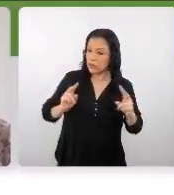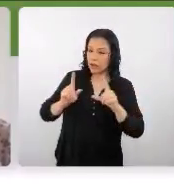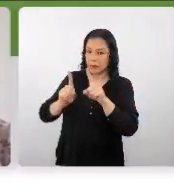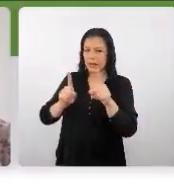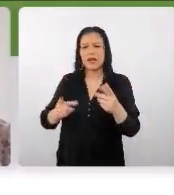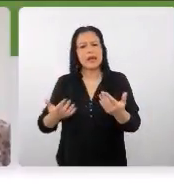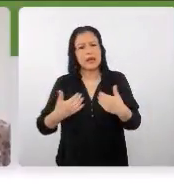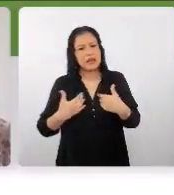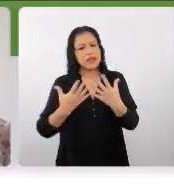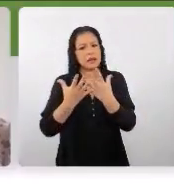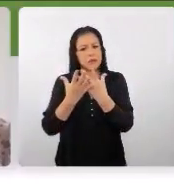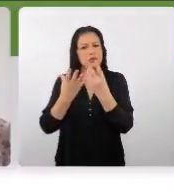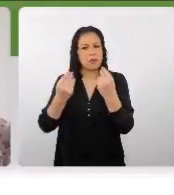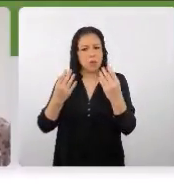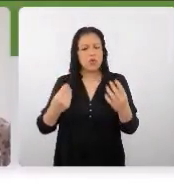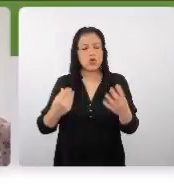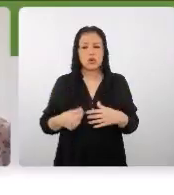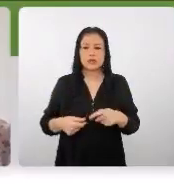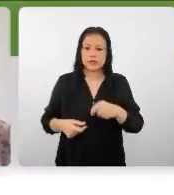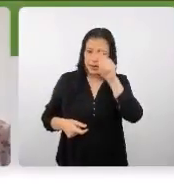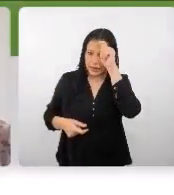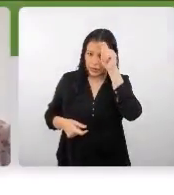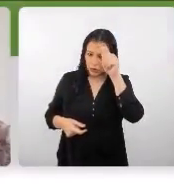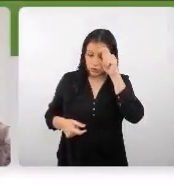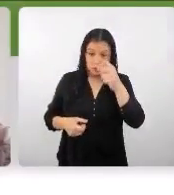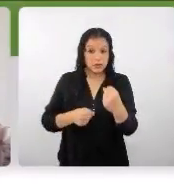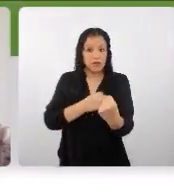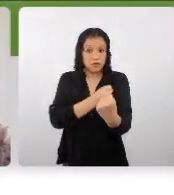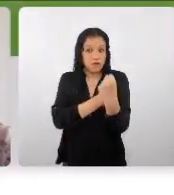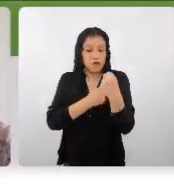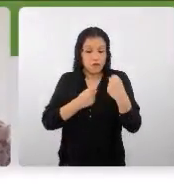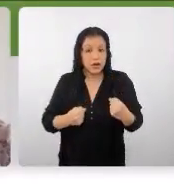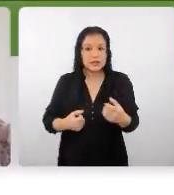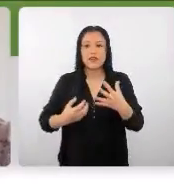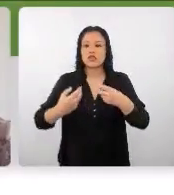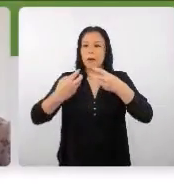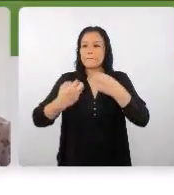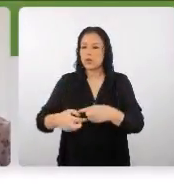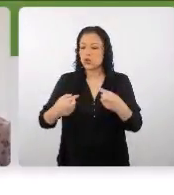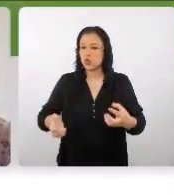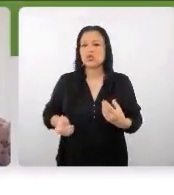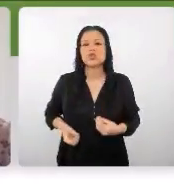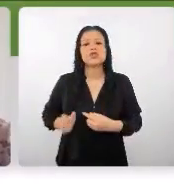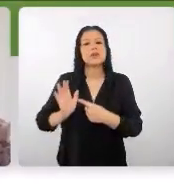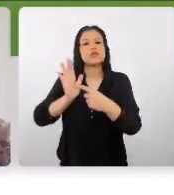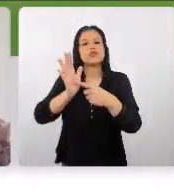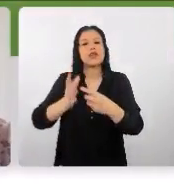tenemos bastante este reconocimiento y fuerza de los productos que llevamos, ¿no?